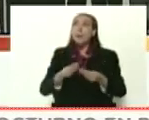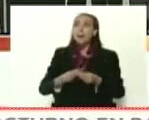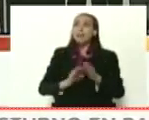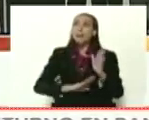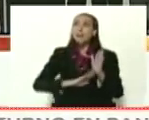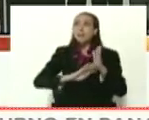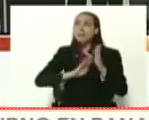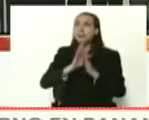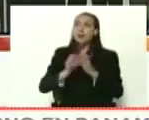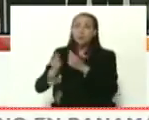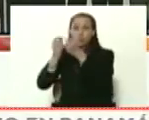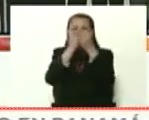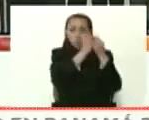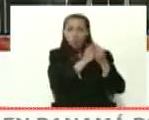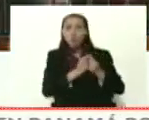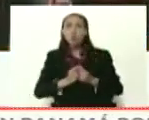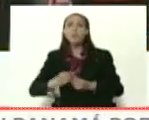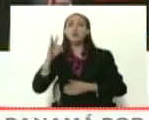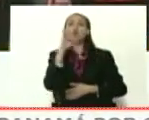desarrollo económico social